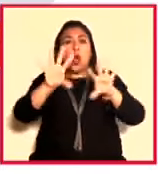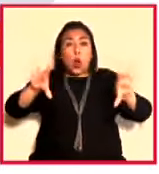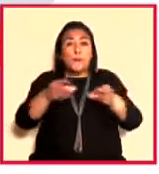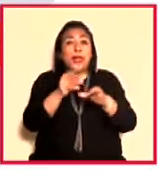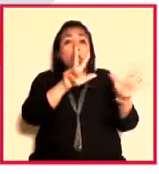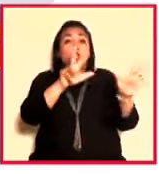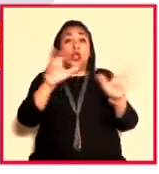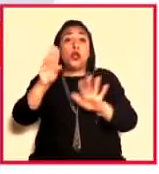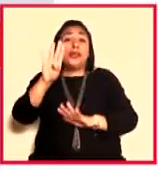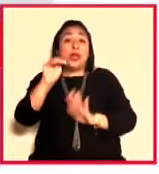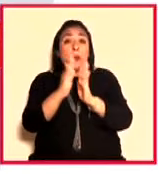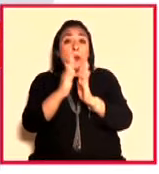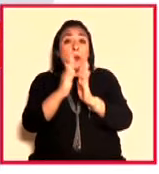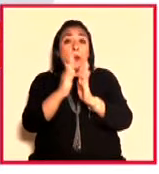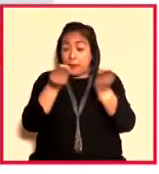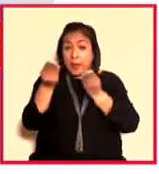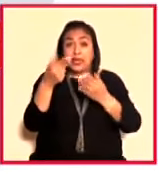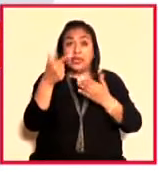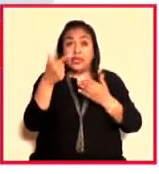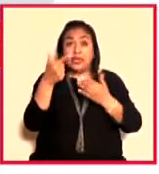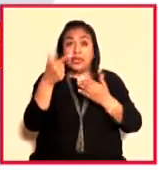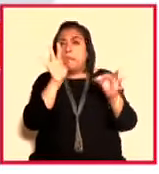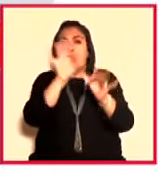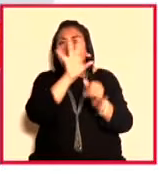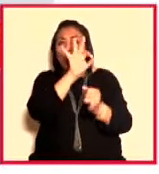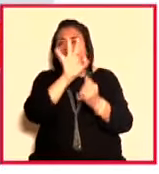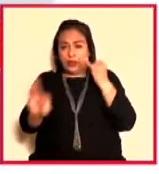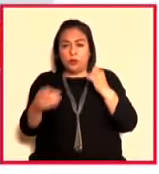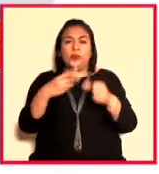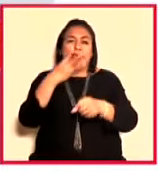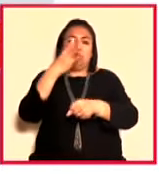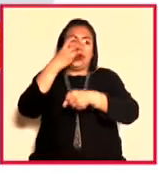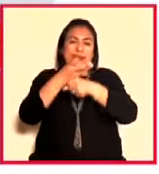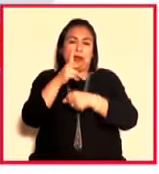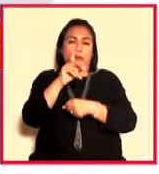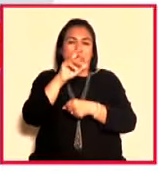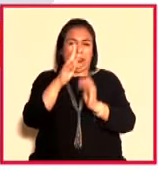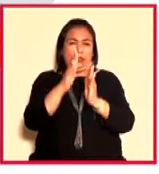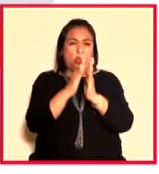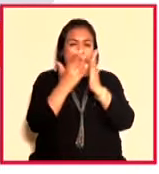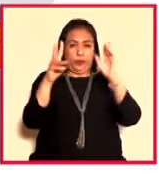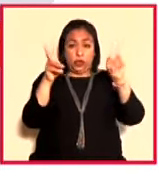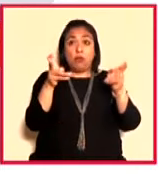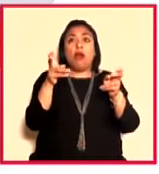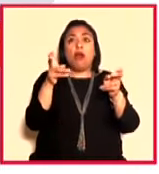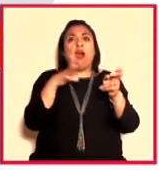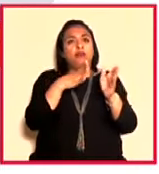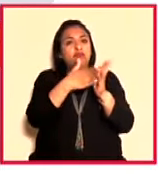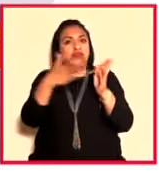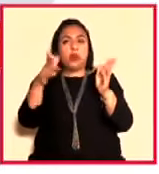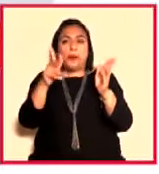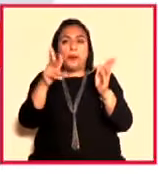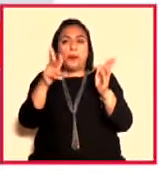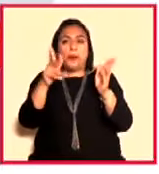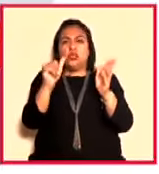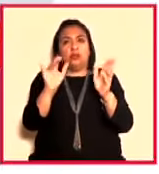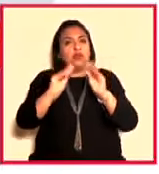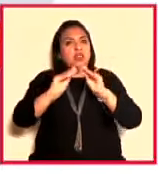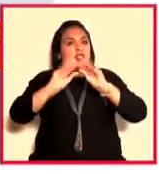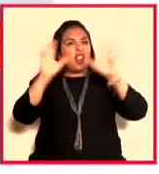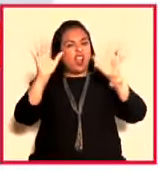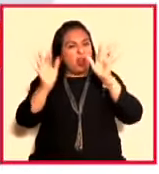las postuladas y 7 finalistas. El Tercer Paraíso destacó por la calidad de su prosa, descrita como concisa, exacta